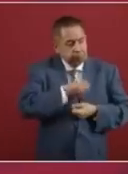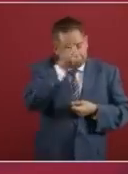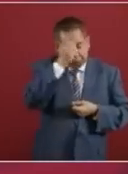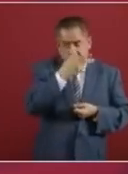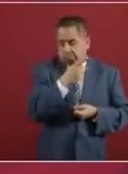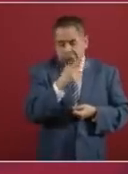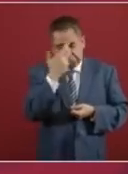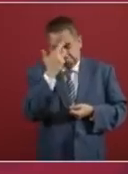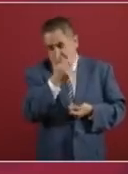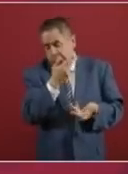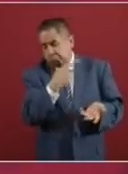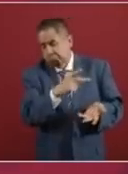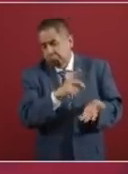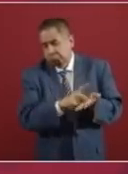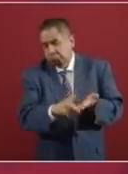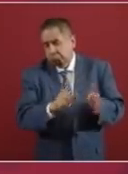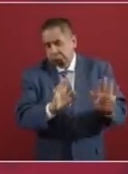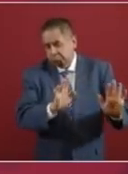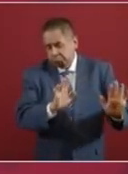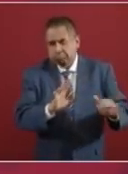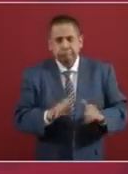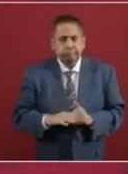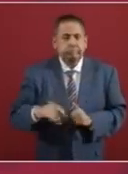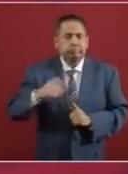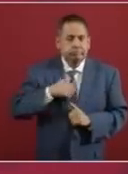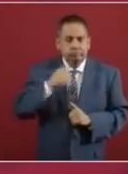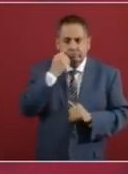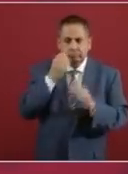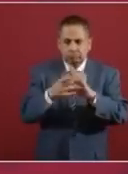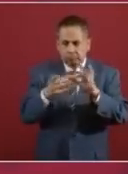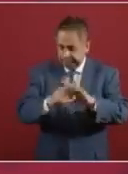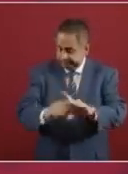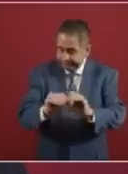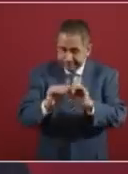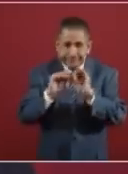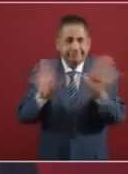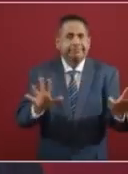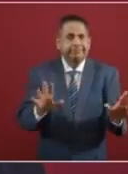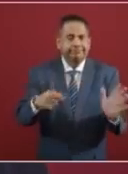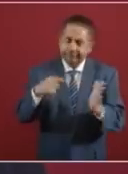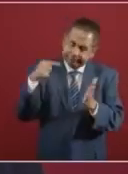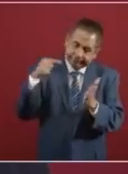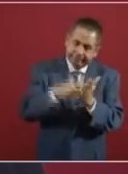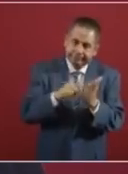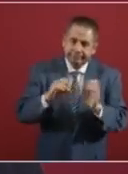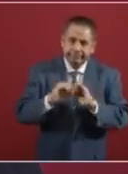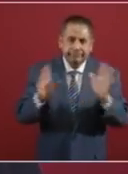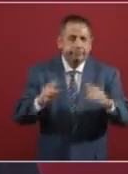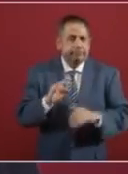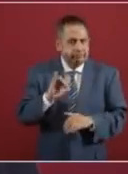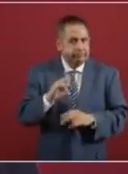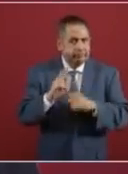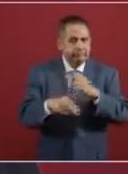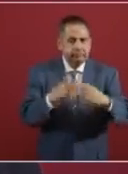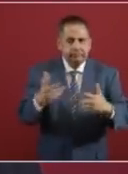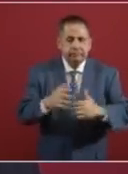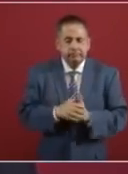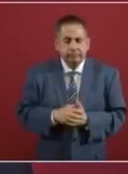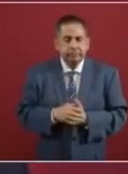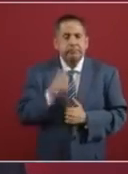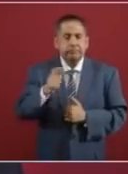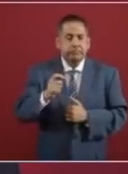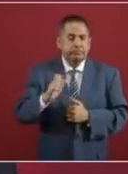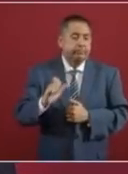manifestarse. Yo quiero dejar de manifiesto de que se va a